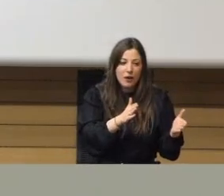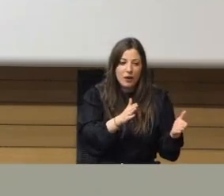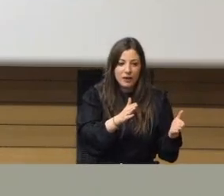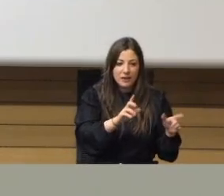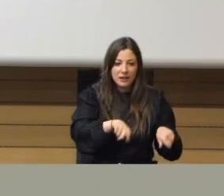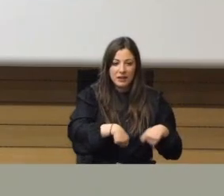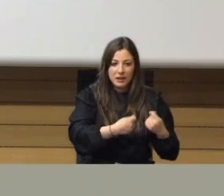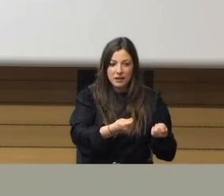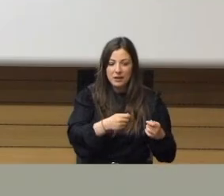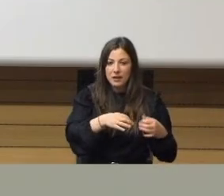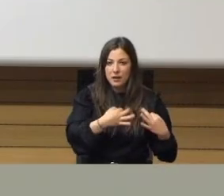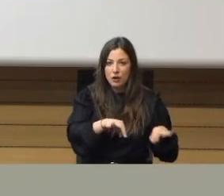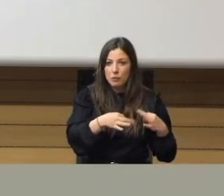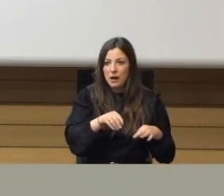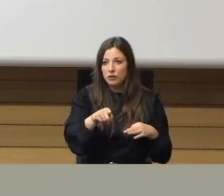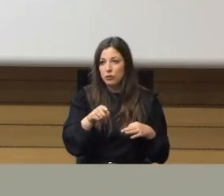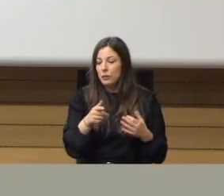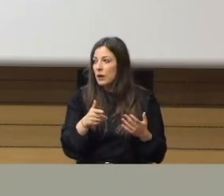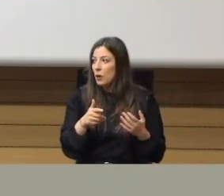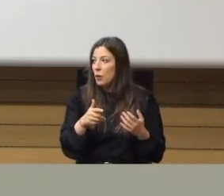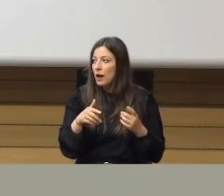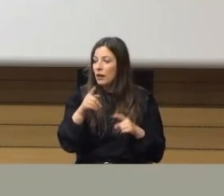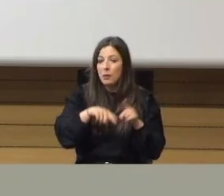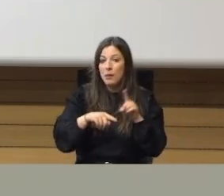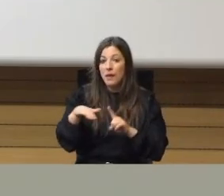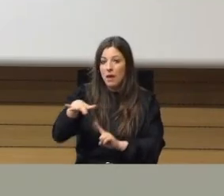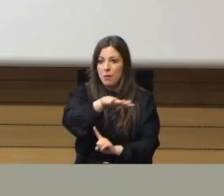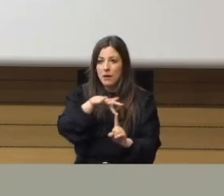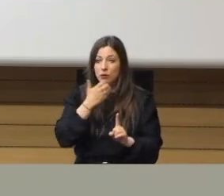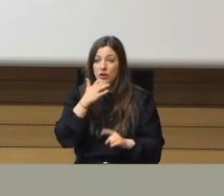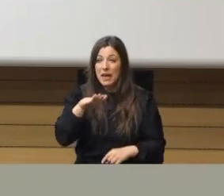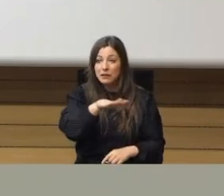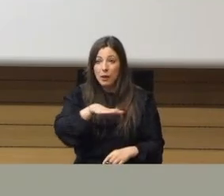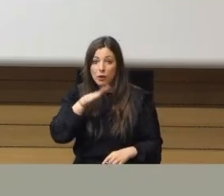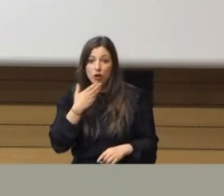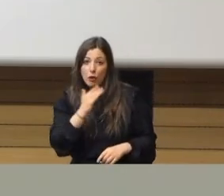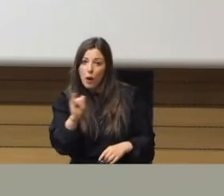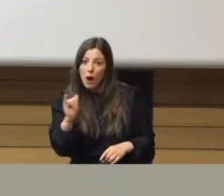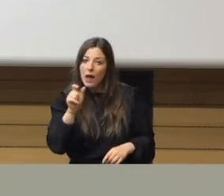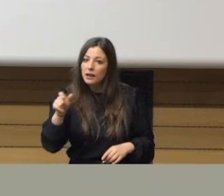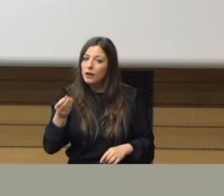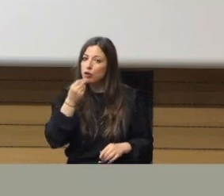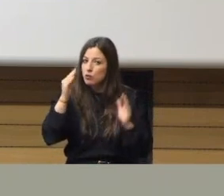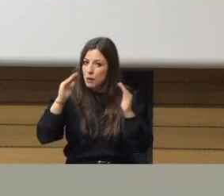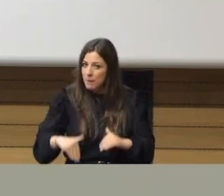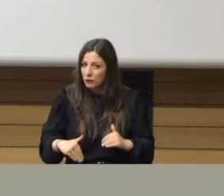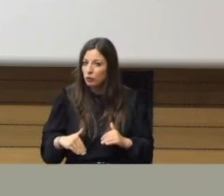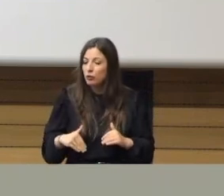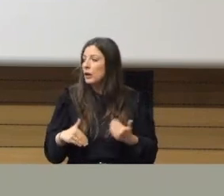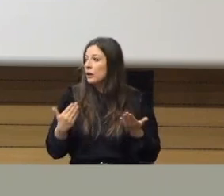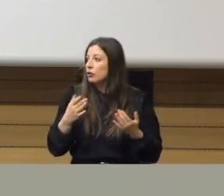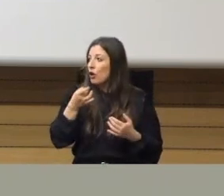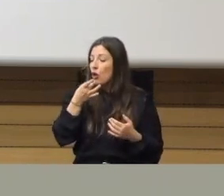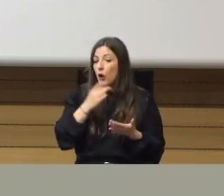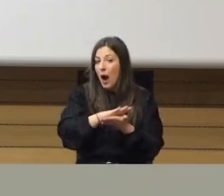de un reducismo ambiental, porque hay espacios de entretenimiento, la gente ya no consume. En drogas, por suerte, ya se habla de las 4 esferas